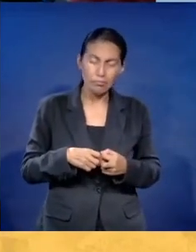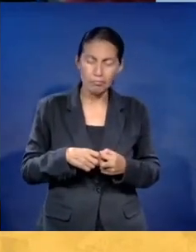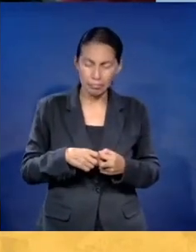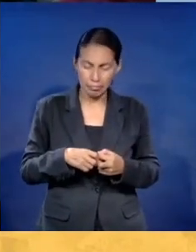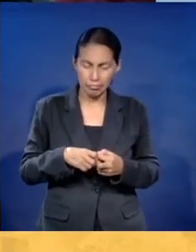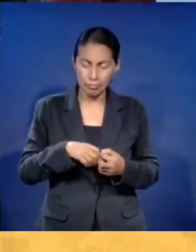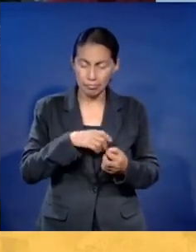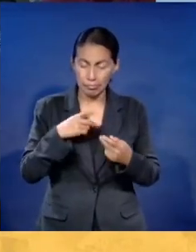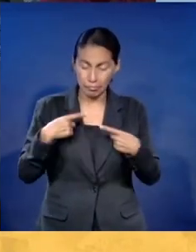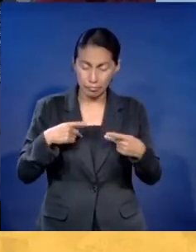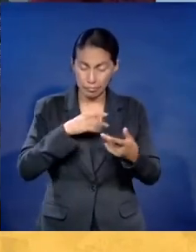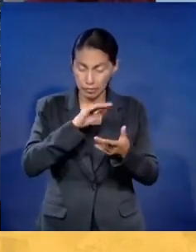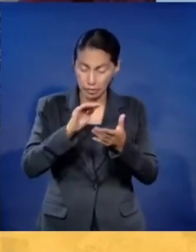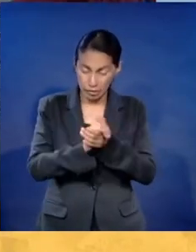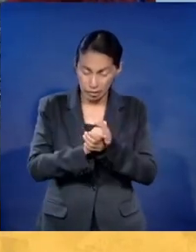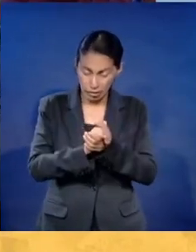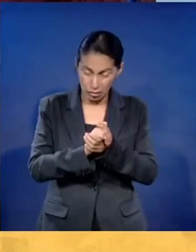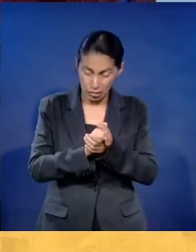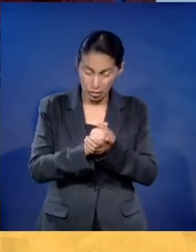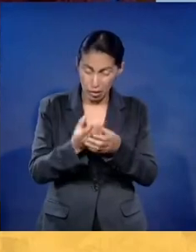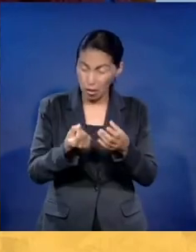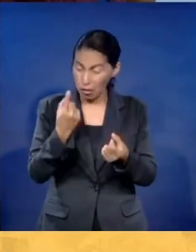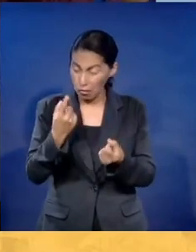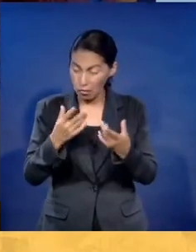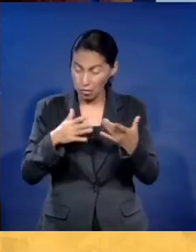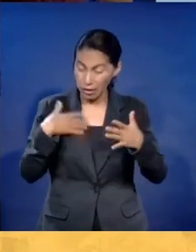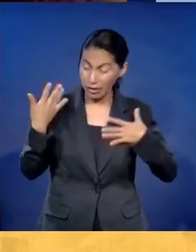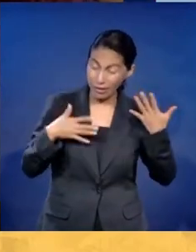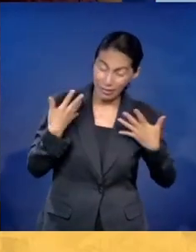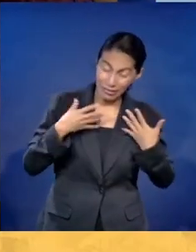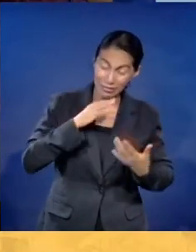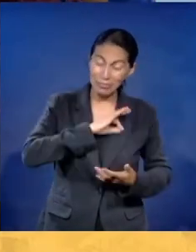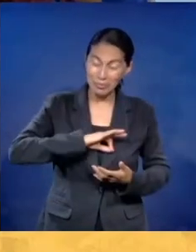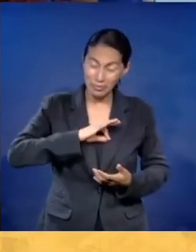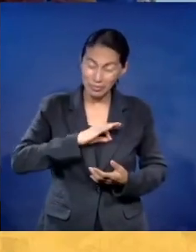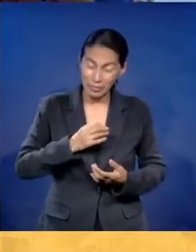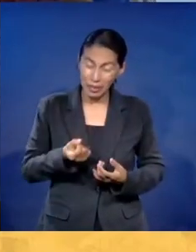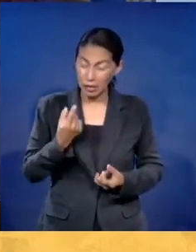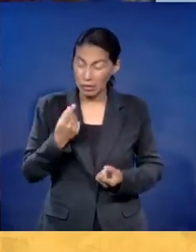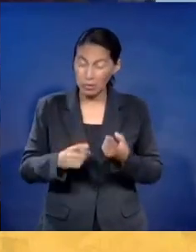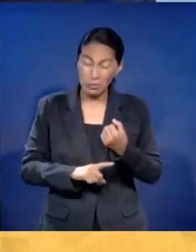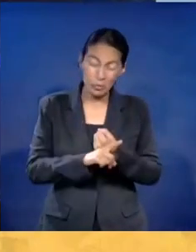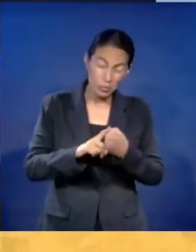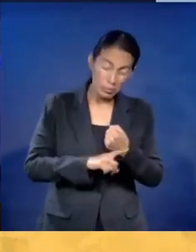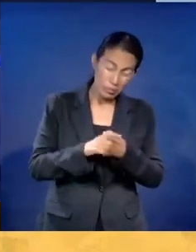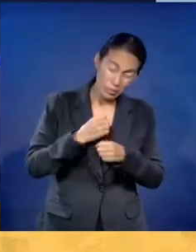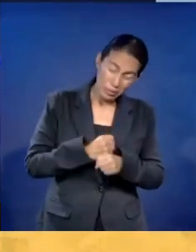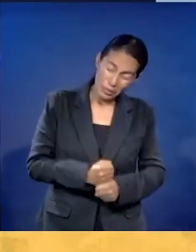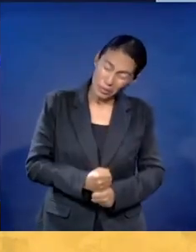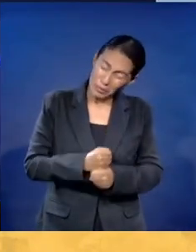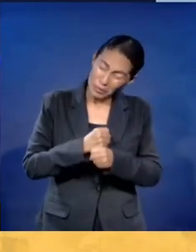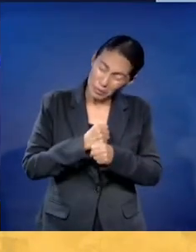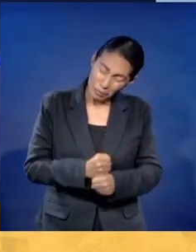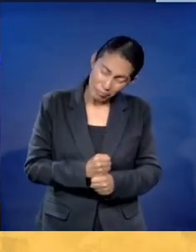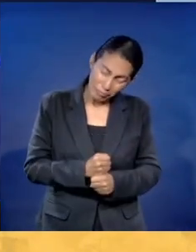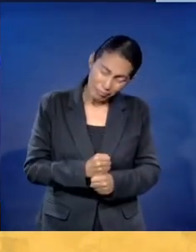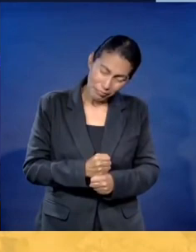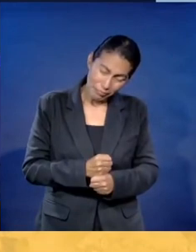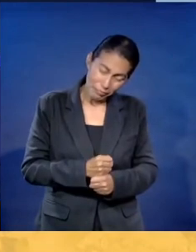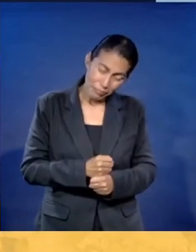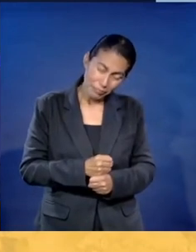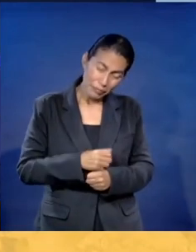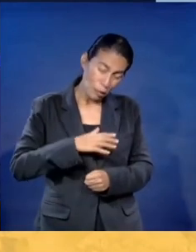que están en una crisis muy grande pero todo señor todos somos buenas personas tenemos